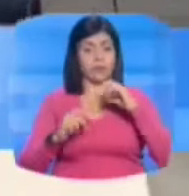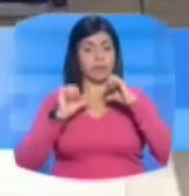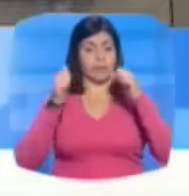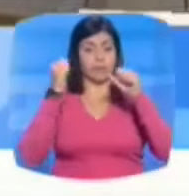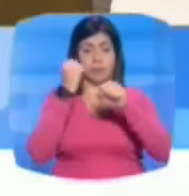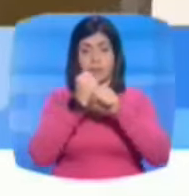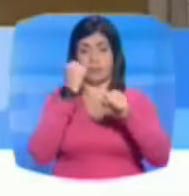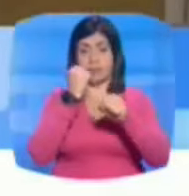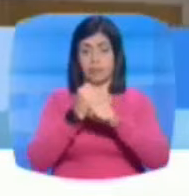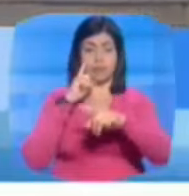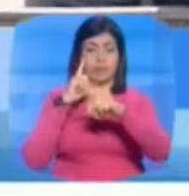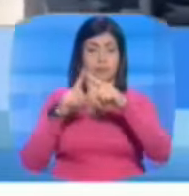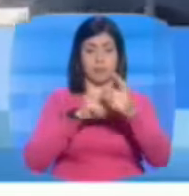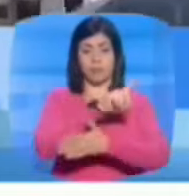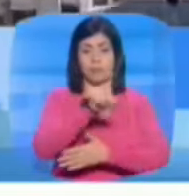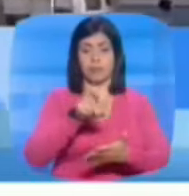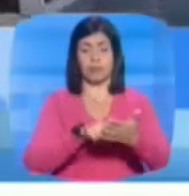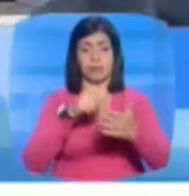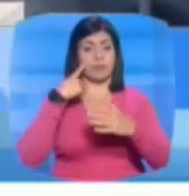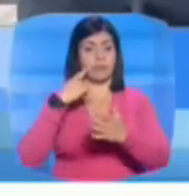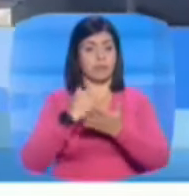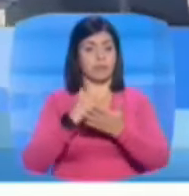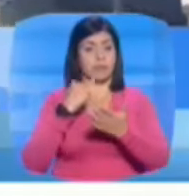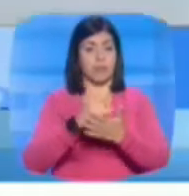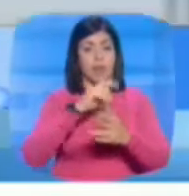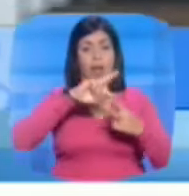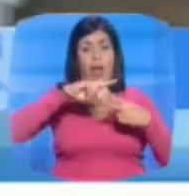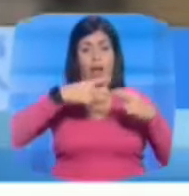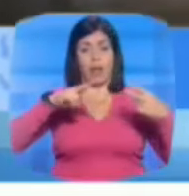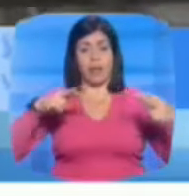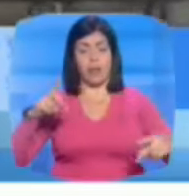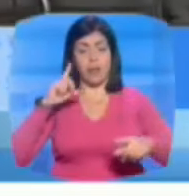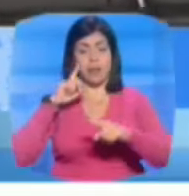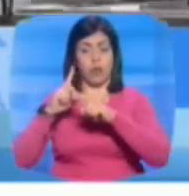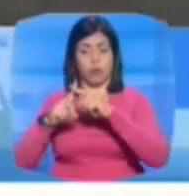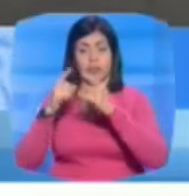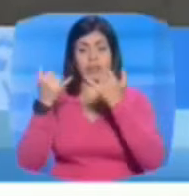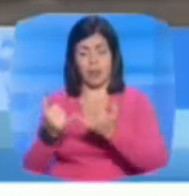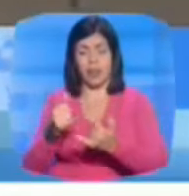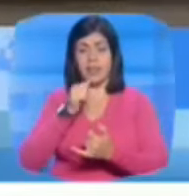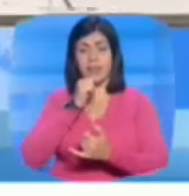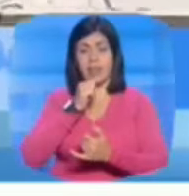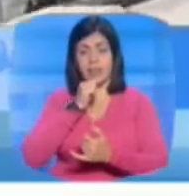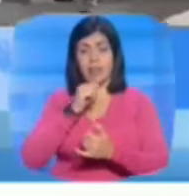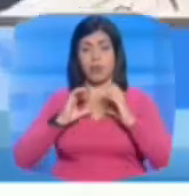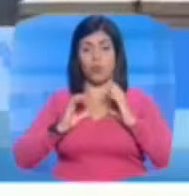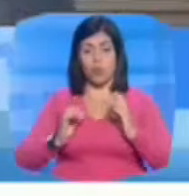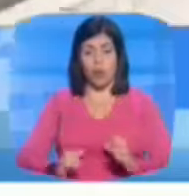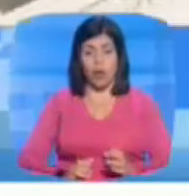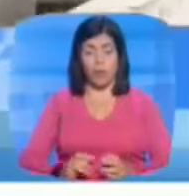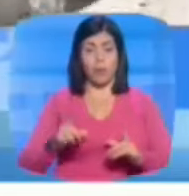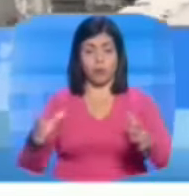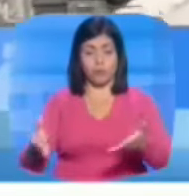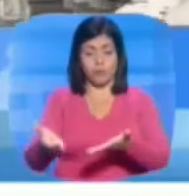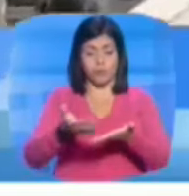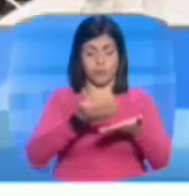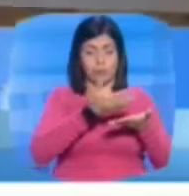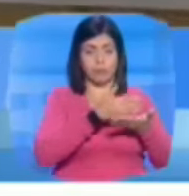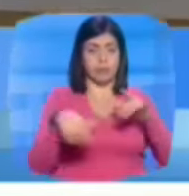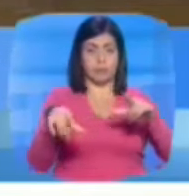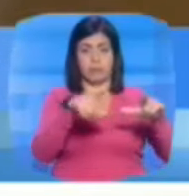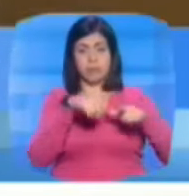los trabajos para completar las pruebas de ADN con el fin de identificar los cadáveres que fueron retirados